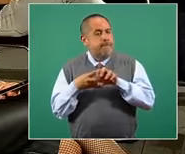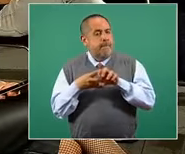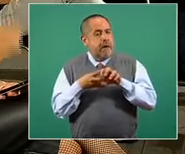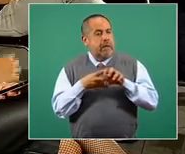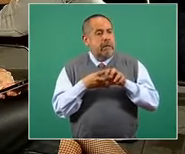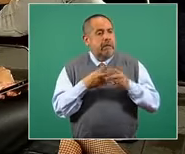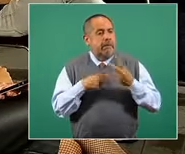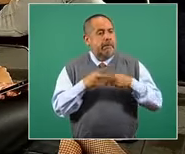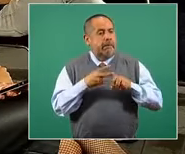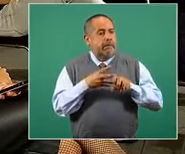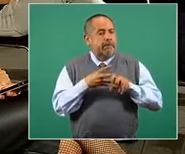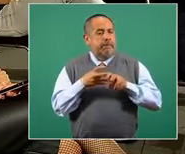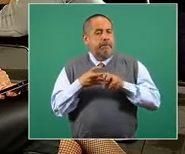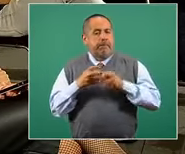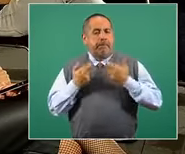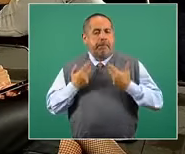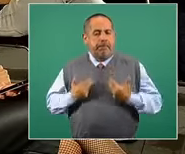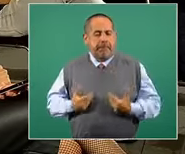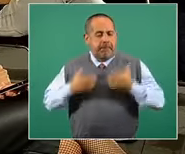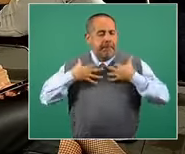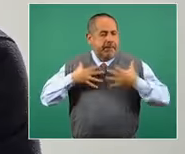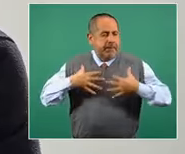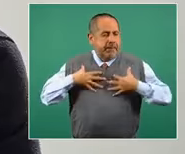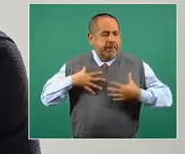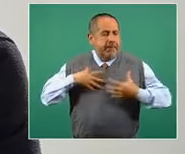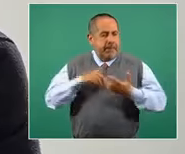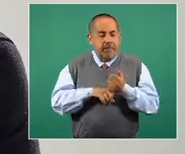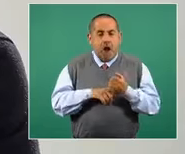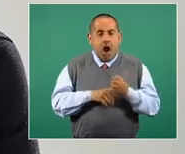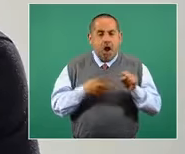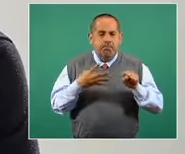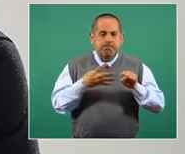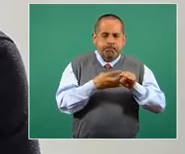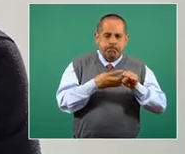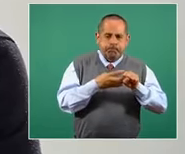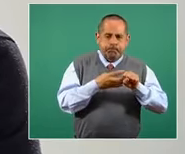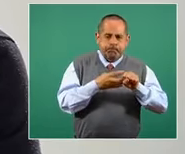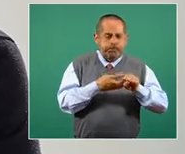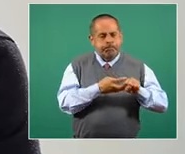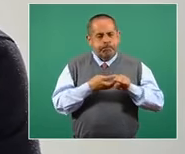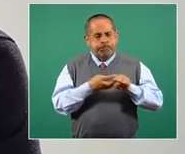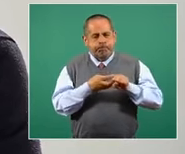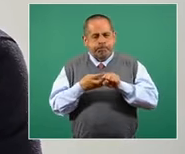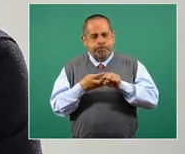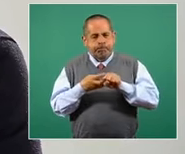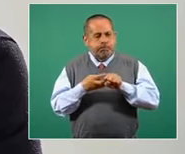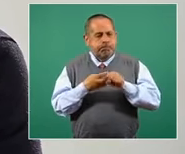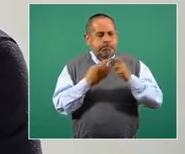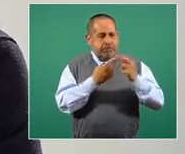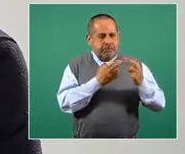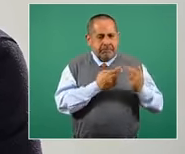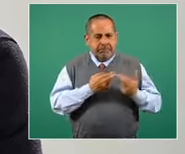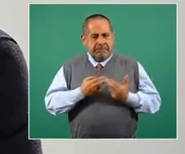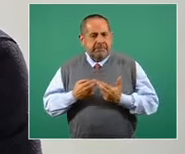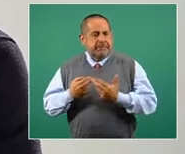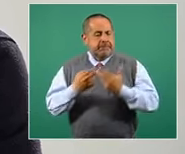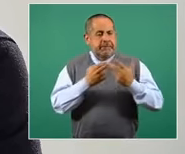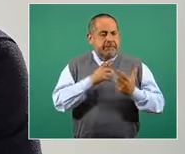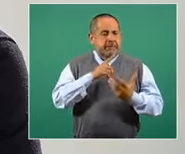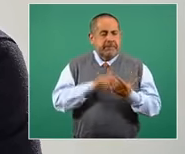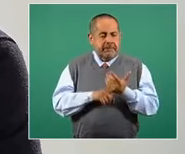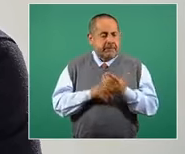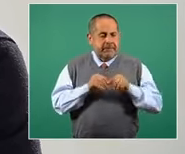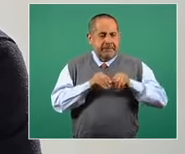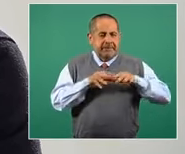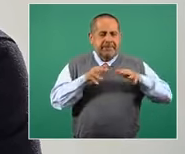respiratorio o específicamente las que están en los pulmones. Y entonces al adherirse, transmitir obviamente todos